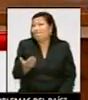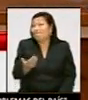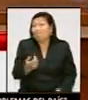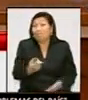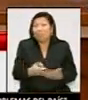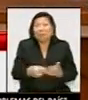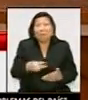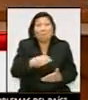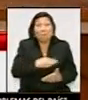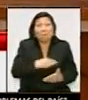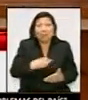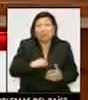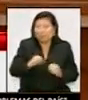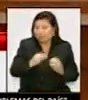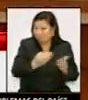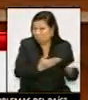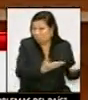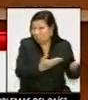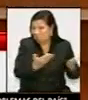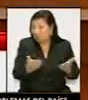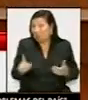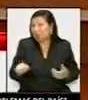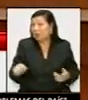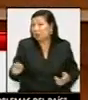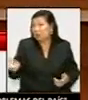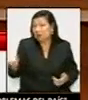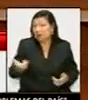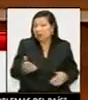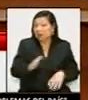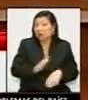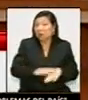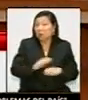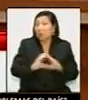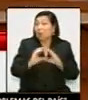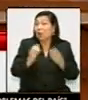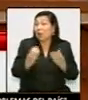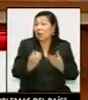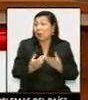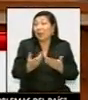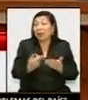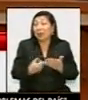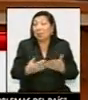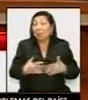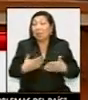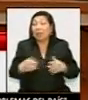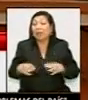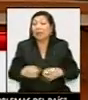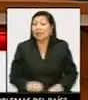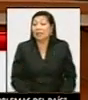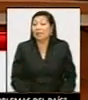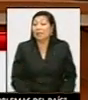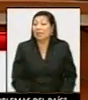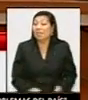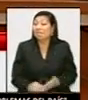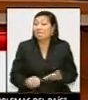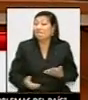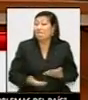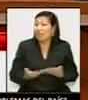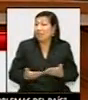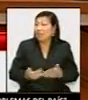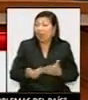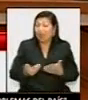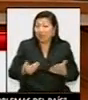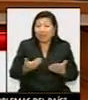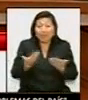los ministros que son invitados y no vienen, y después culpan al Parlamento de las decisiones que se pueden tomar. Lo fácil es que llega el